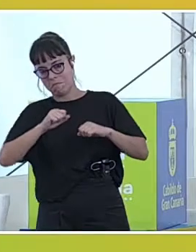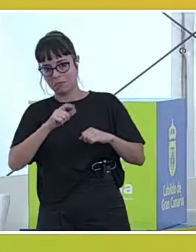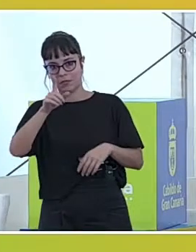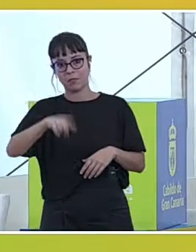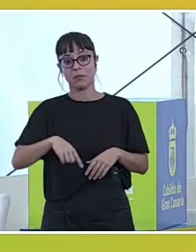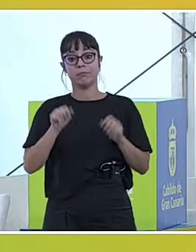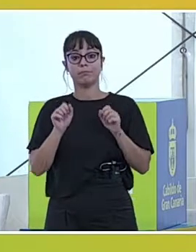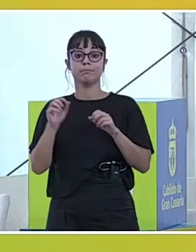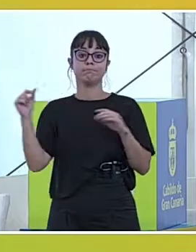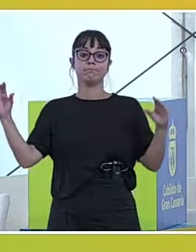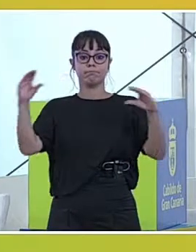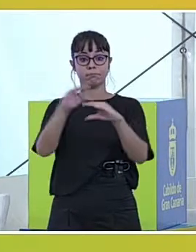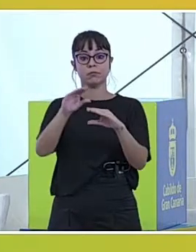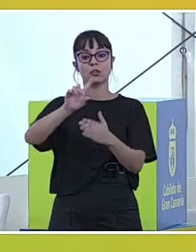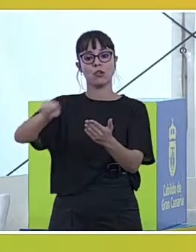en 2022,